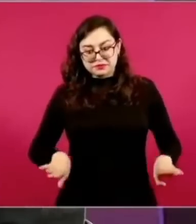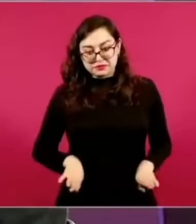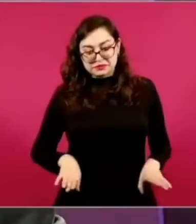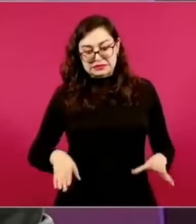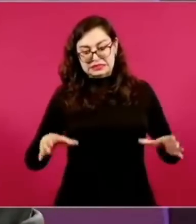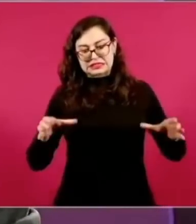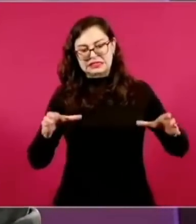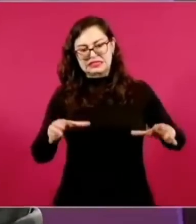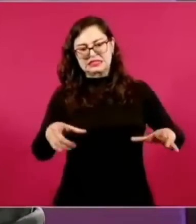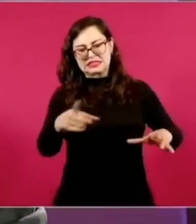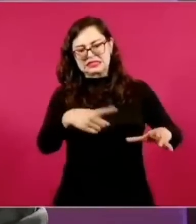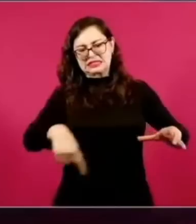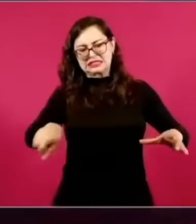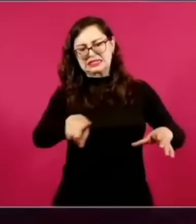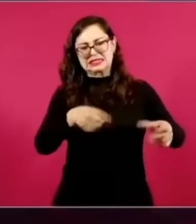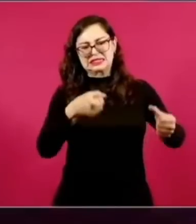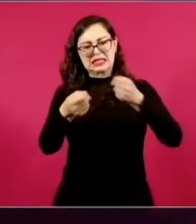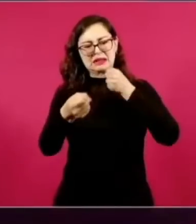que se fue creando